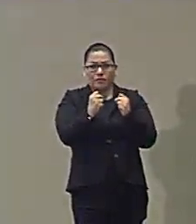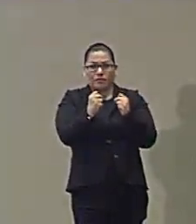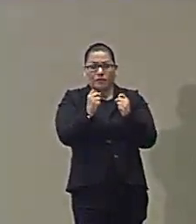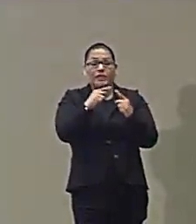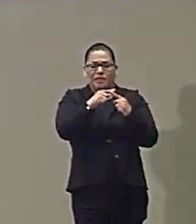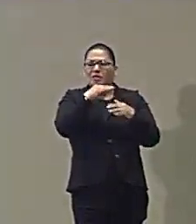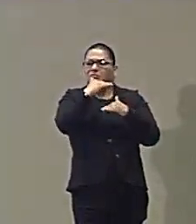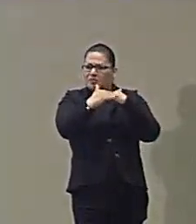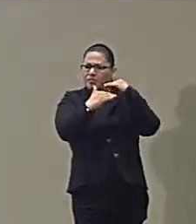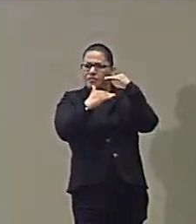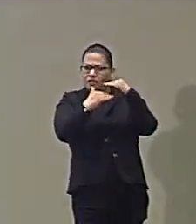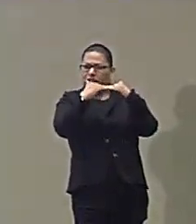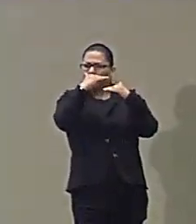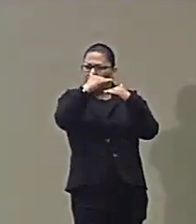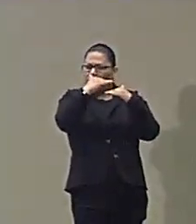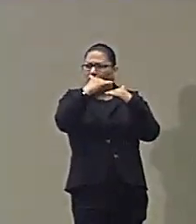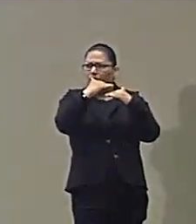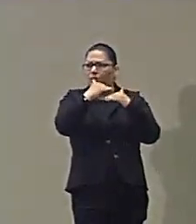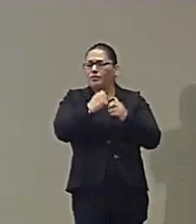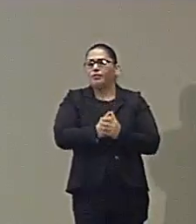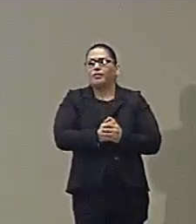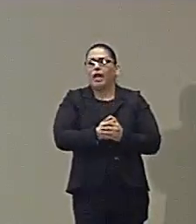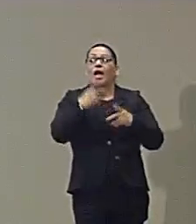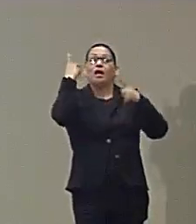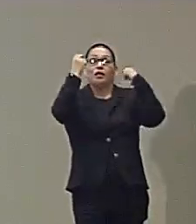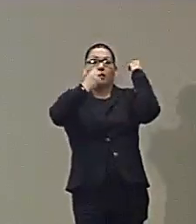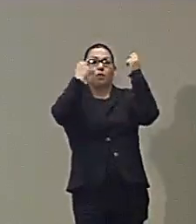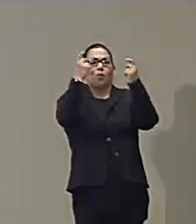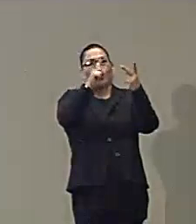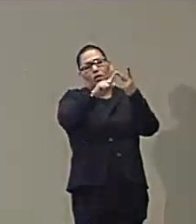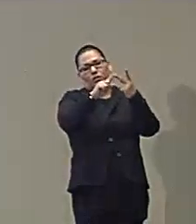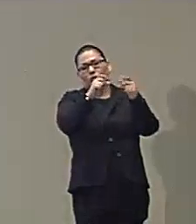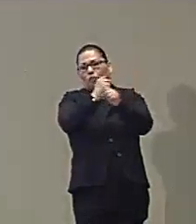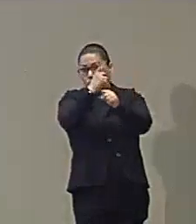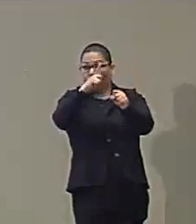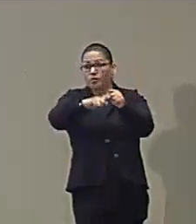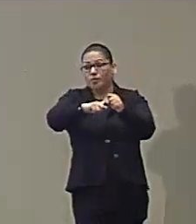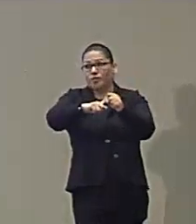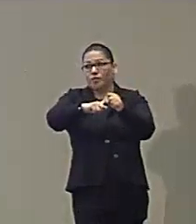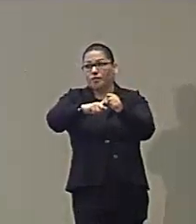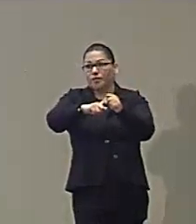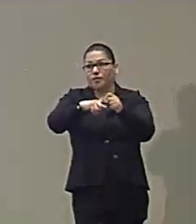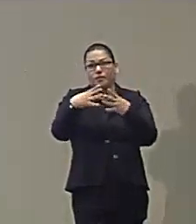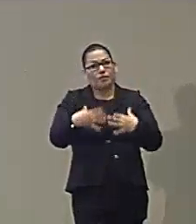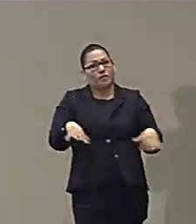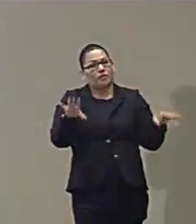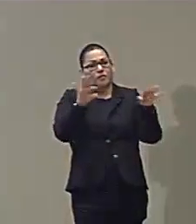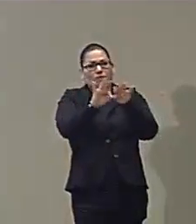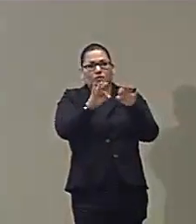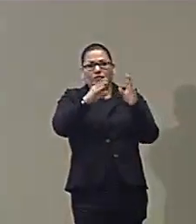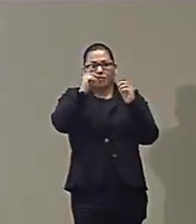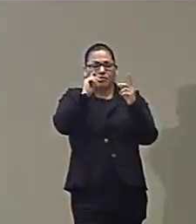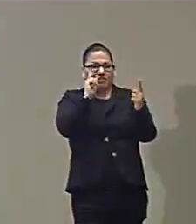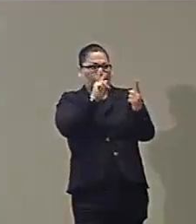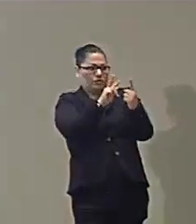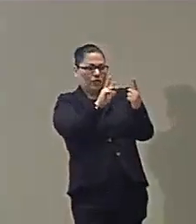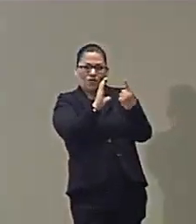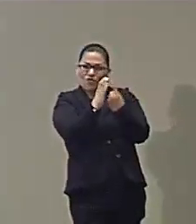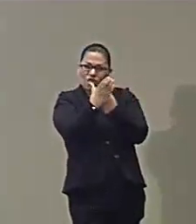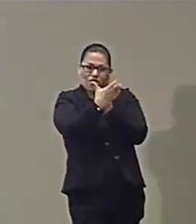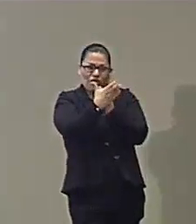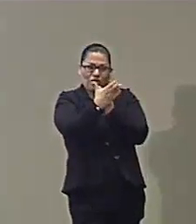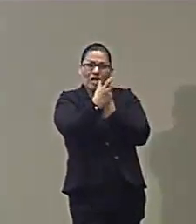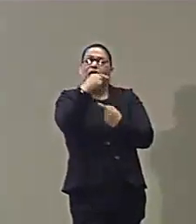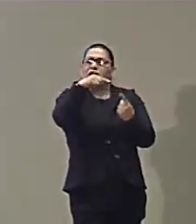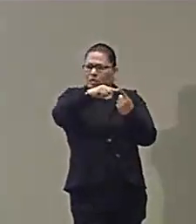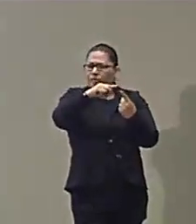avanzar también de manera consistente turismo social que ese es un rubro que yo creo que no debemos de perder de vista y hay un